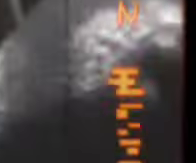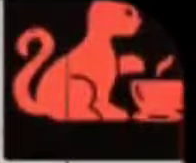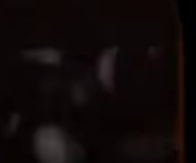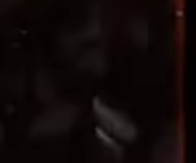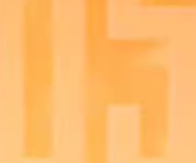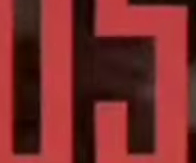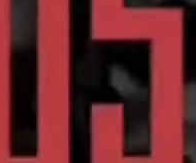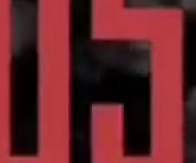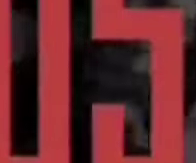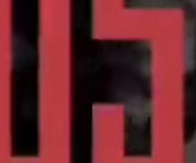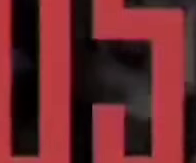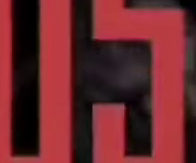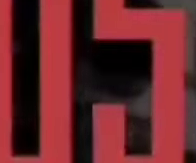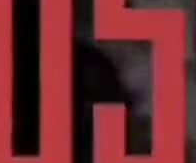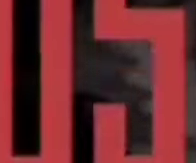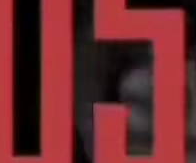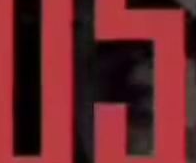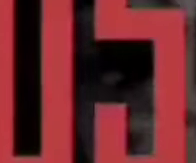con